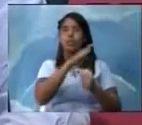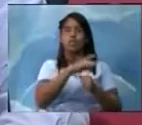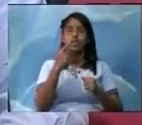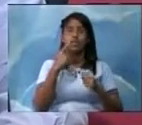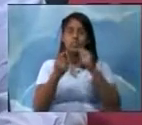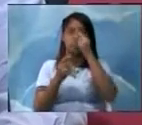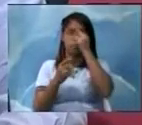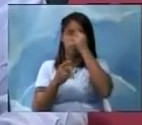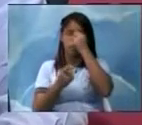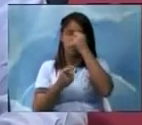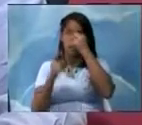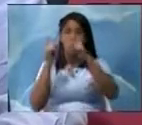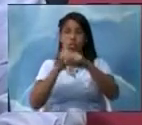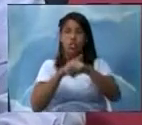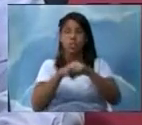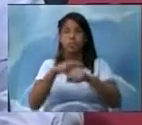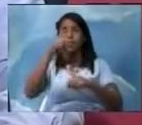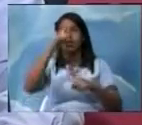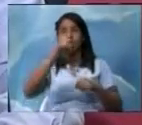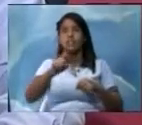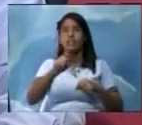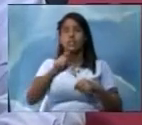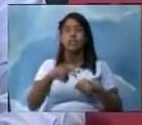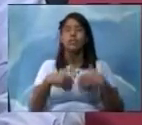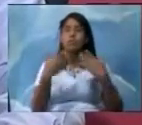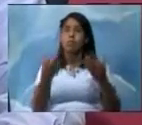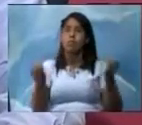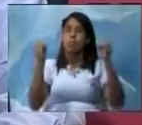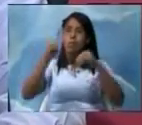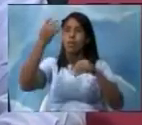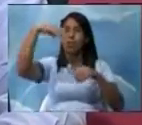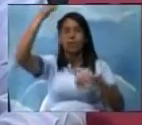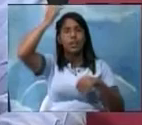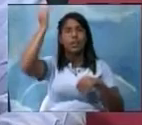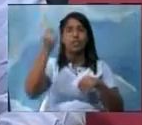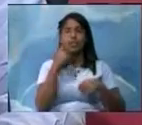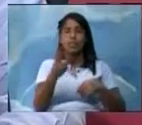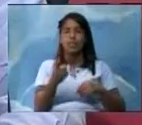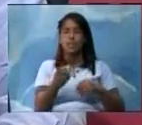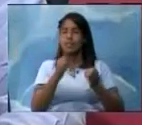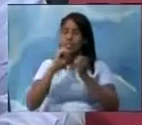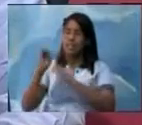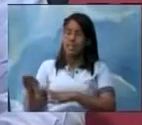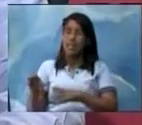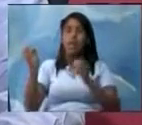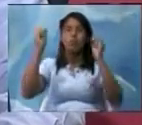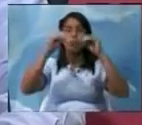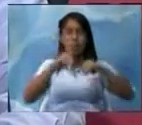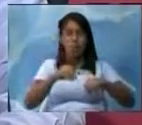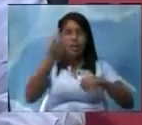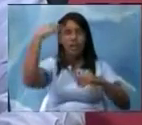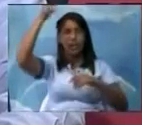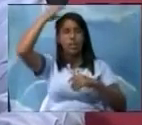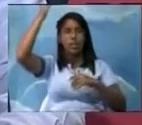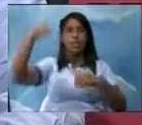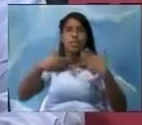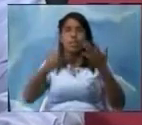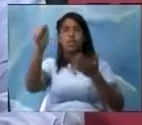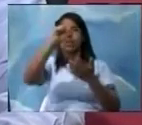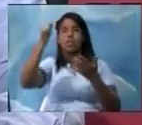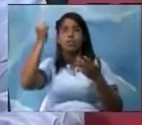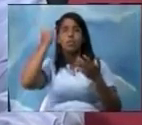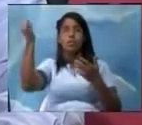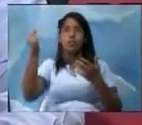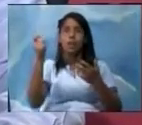él muda los tiempos y Las edades quita Reyes pone Reyes dice quita Reyes y pone Reyes da sabiduría a los